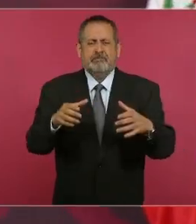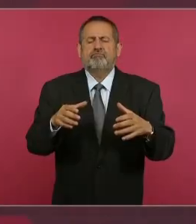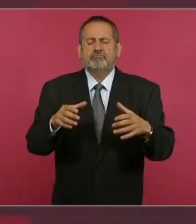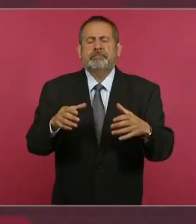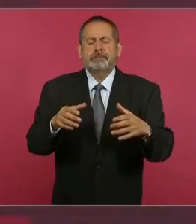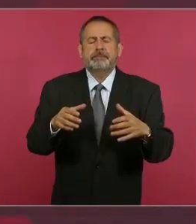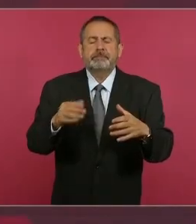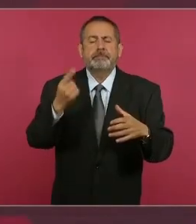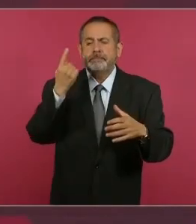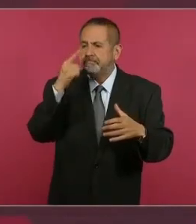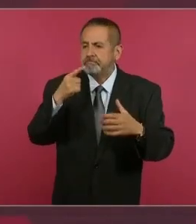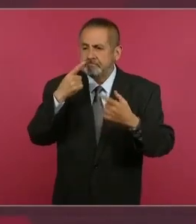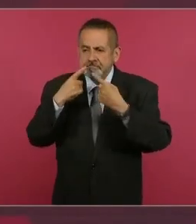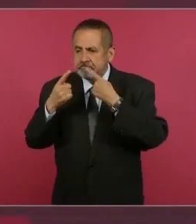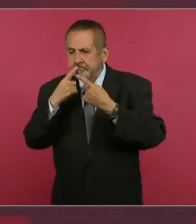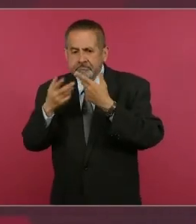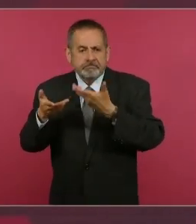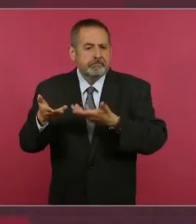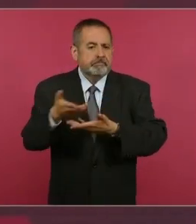para